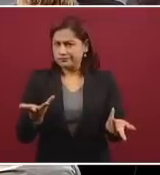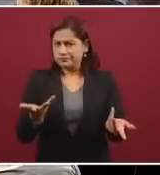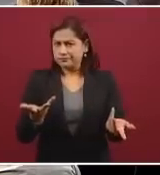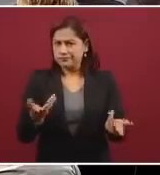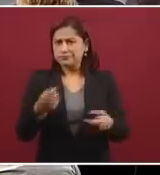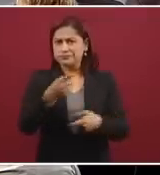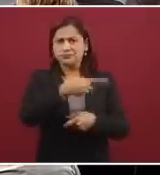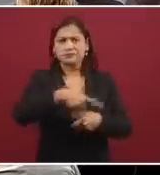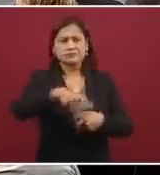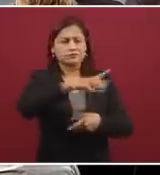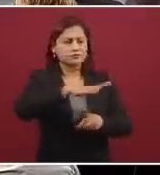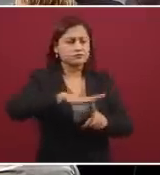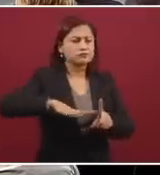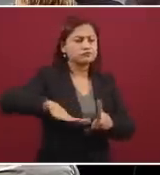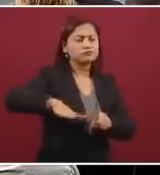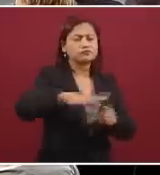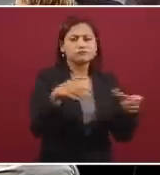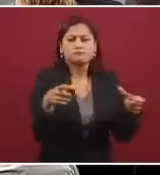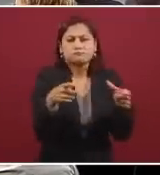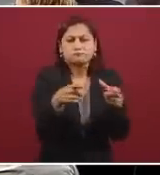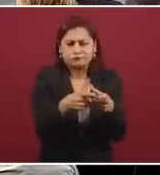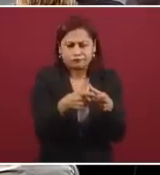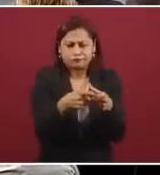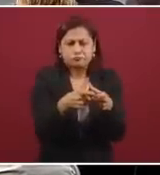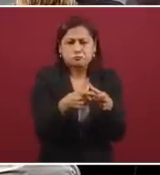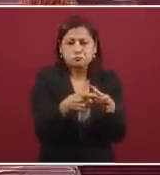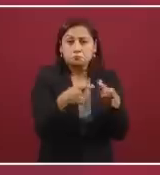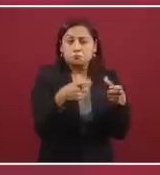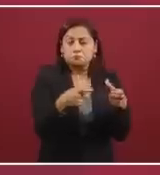desarrollaron esa con su trabajo